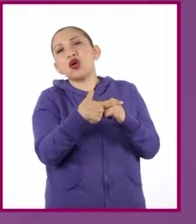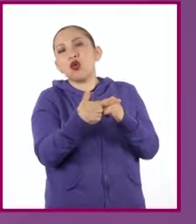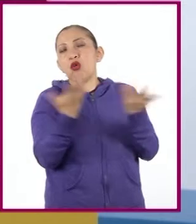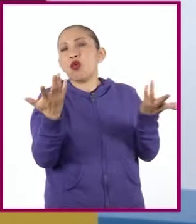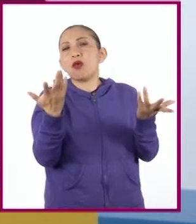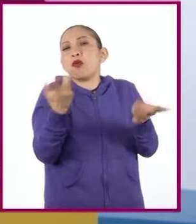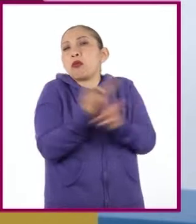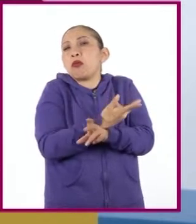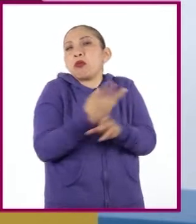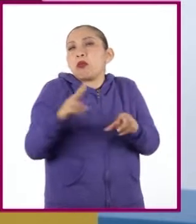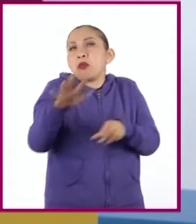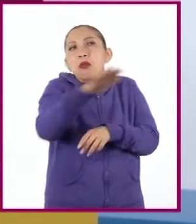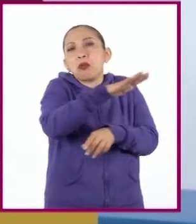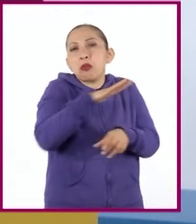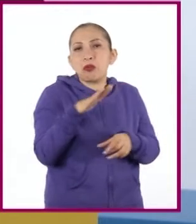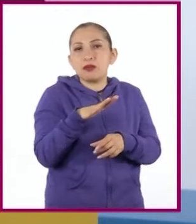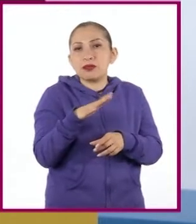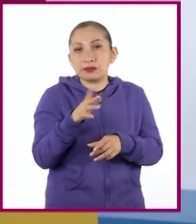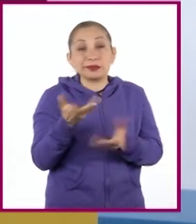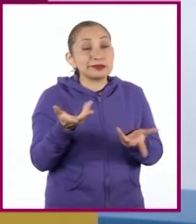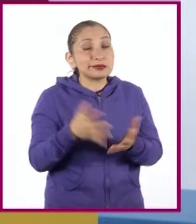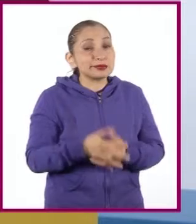fenómeno. ¿Qué tal?